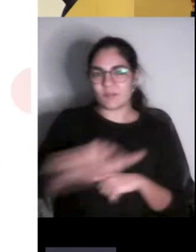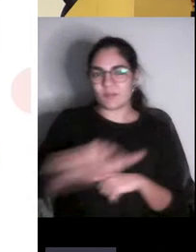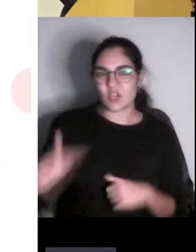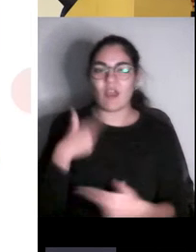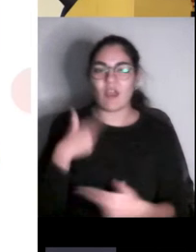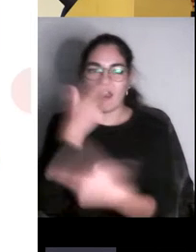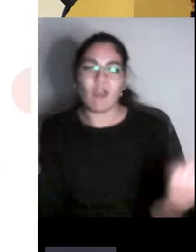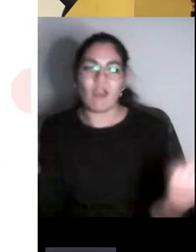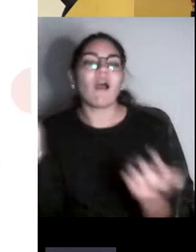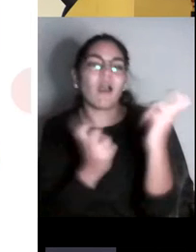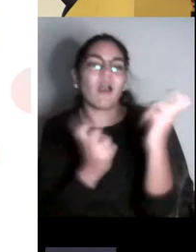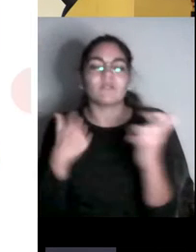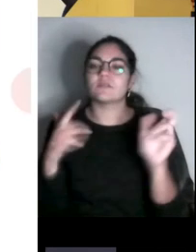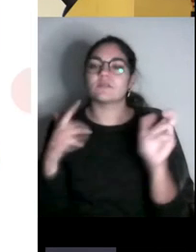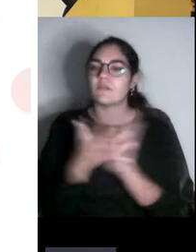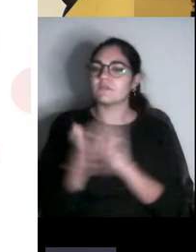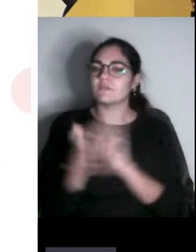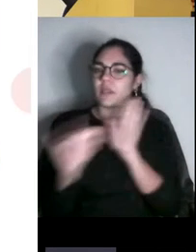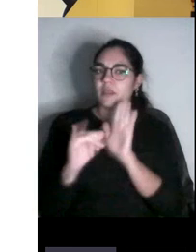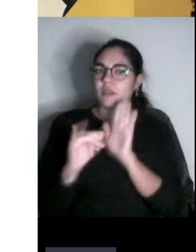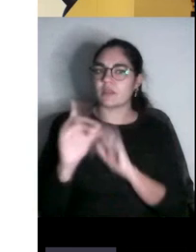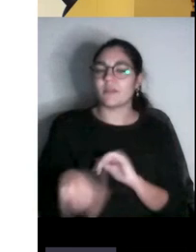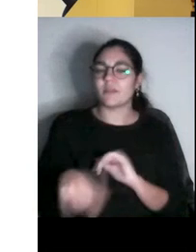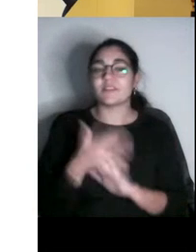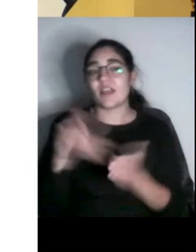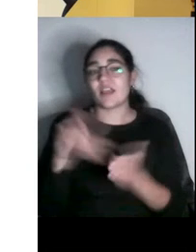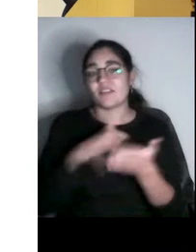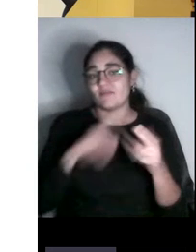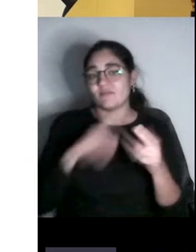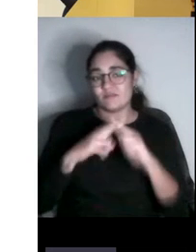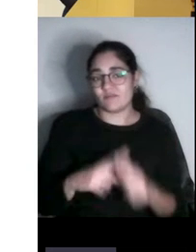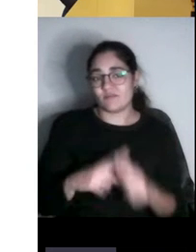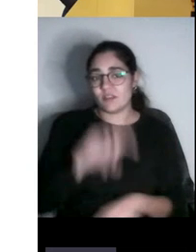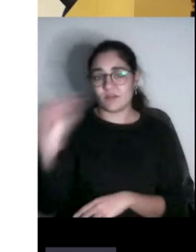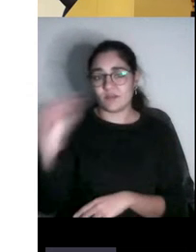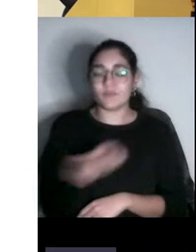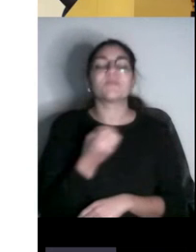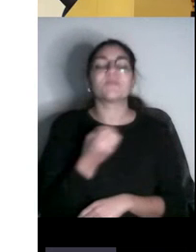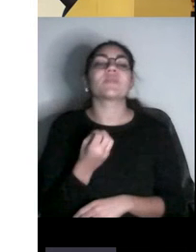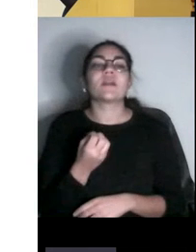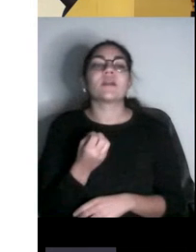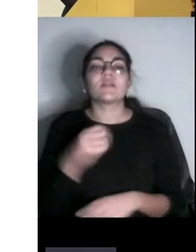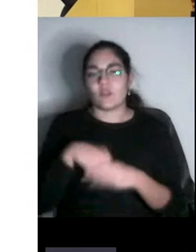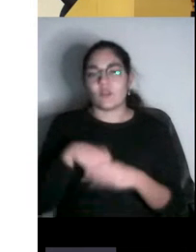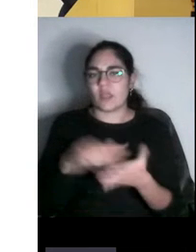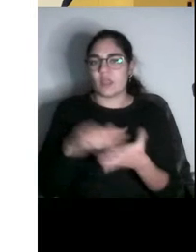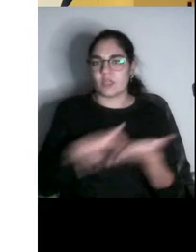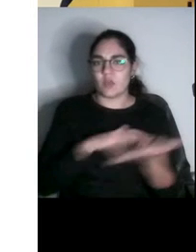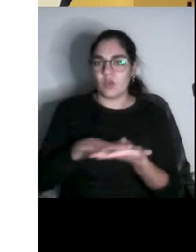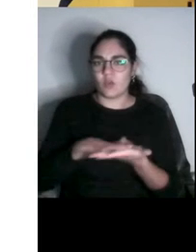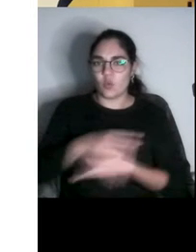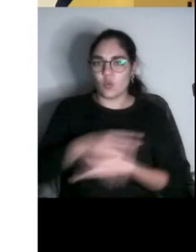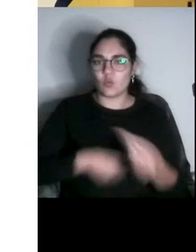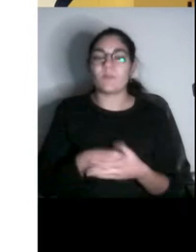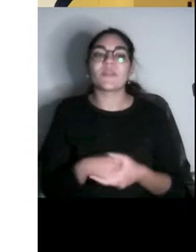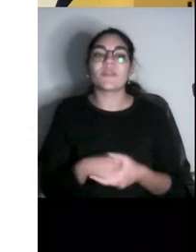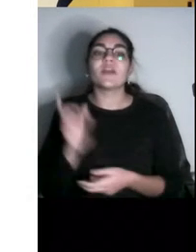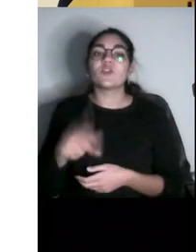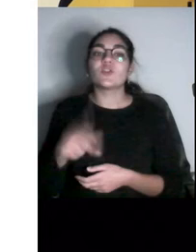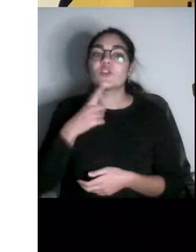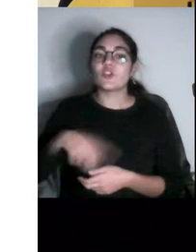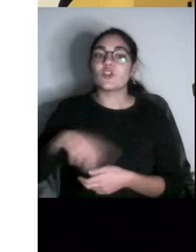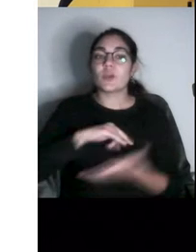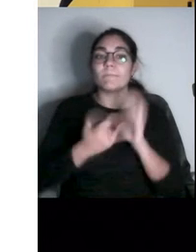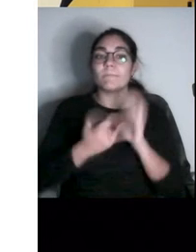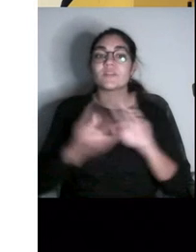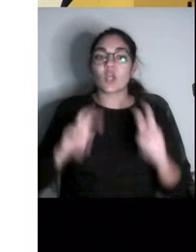otras canciones que también te dejamos durante la asignatura en las metodologías que utilizamos pues para empezar trabajamos con las